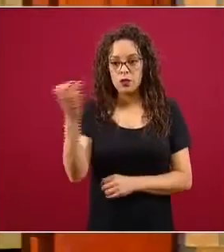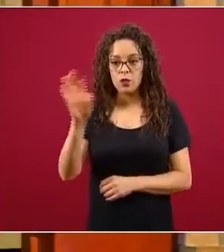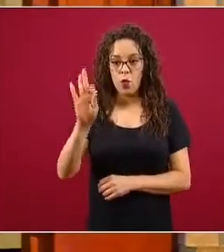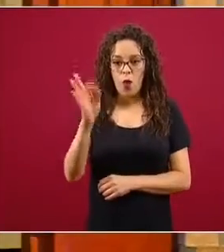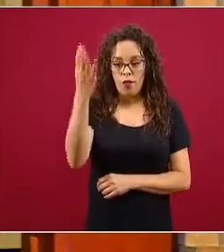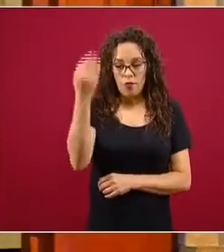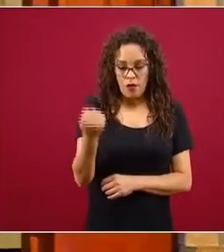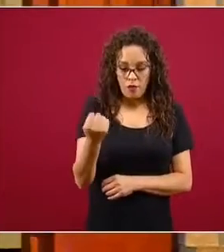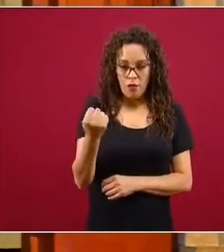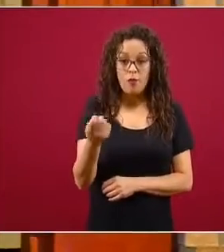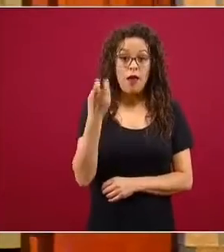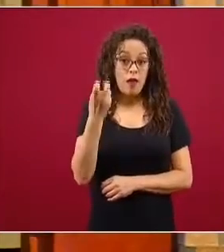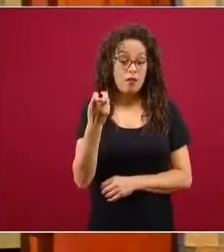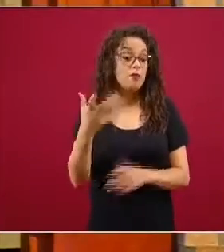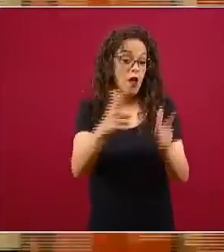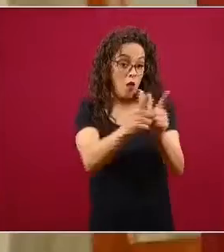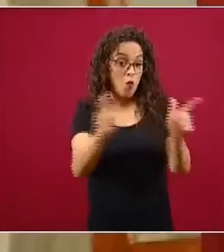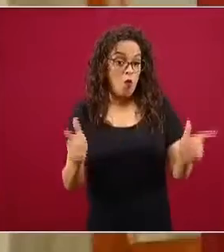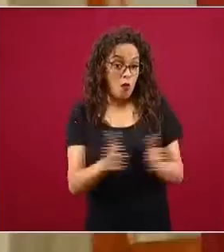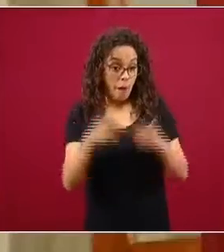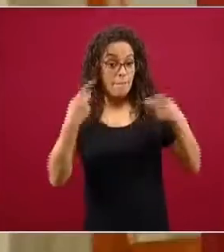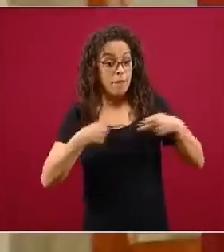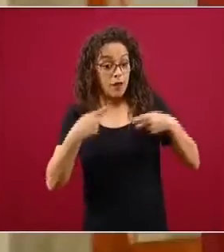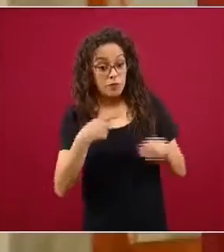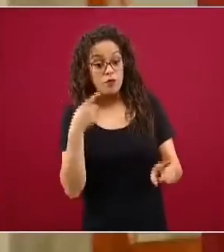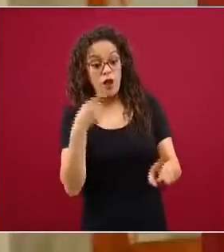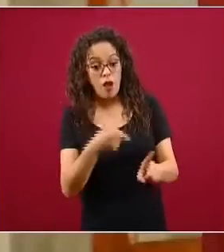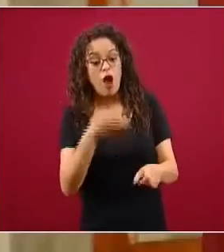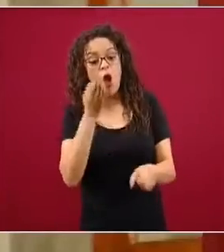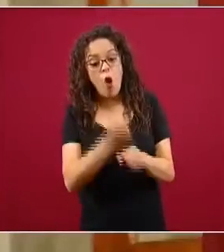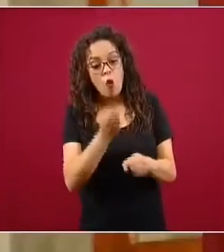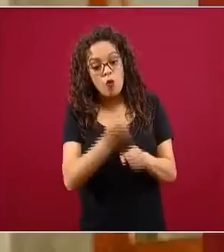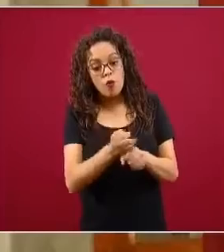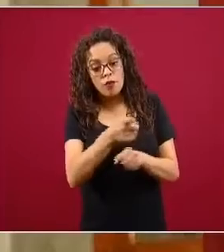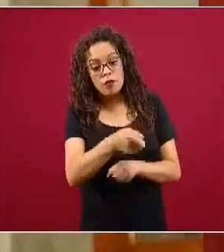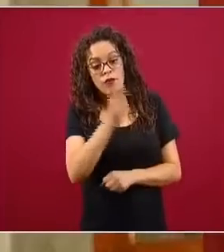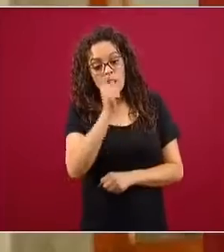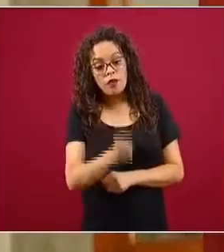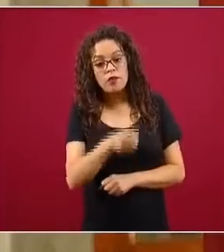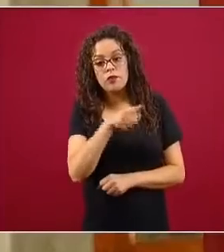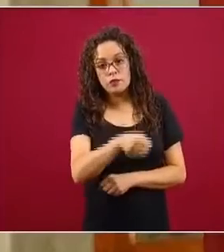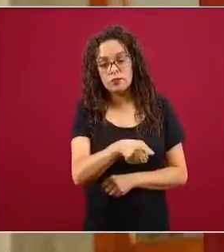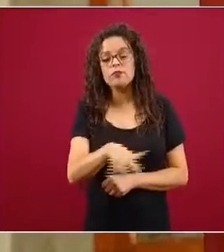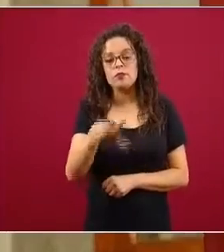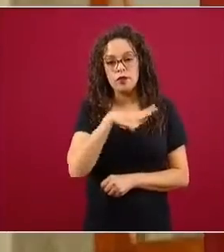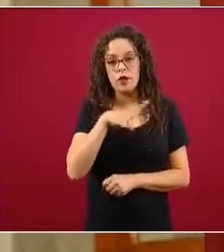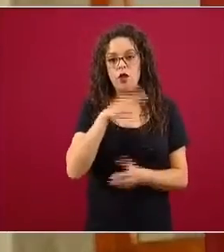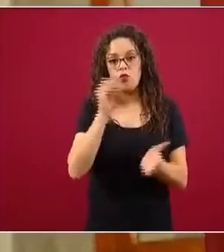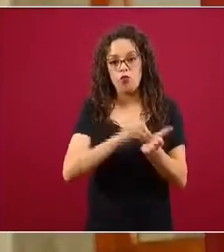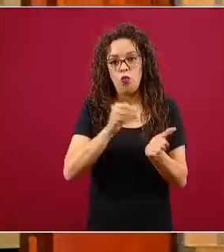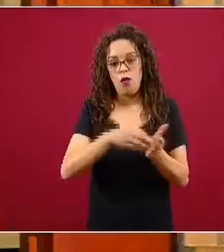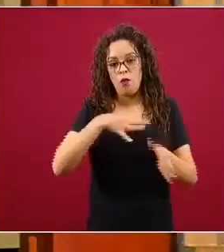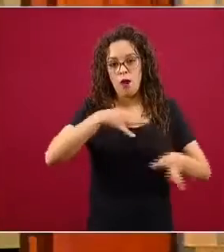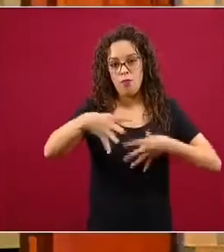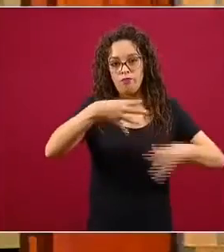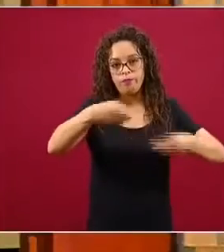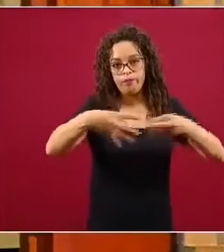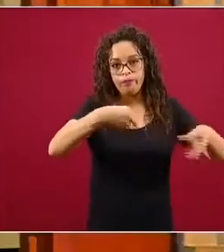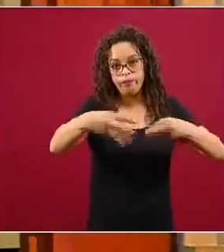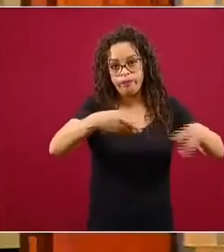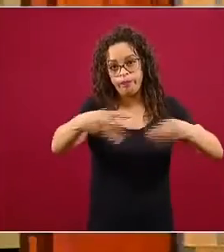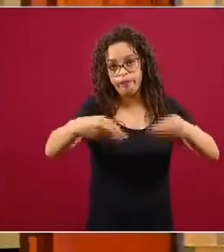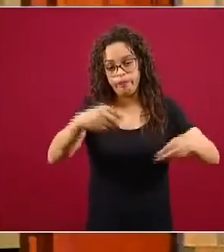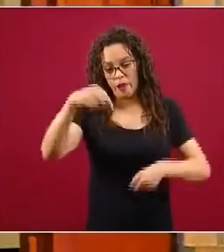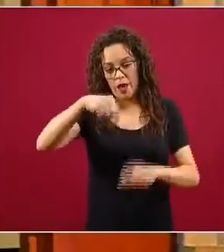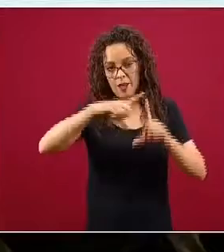53,349, y que son lógicamente el grupo de personas que en este momento conforman el motor de la epidemia de COVID en el país. Veamos la